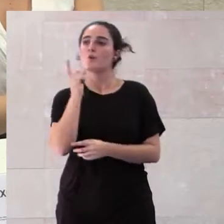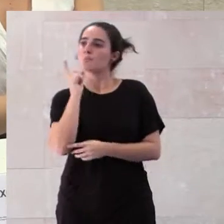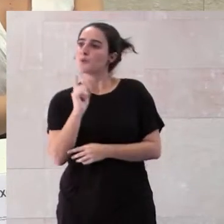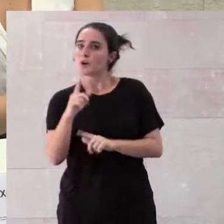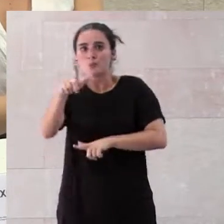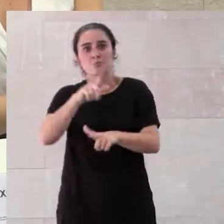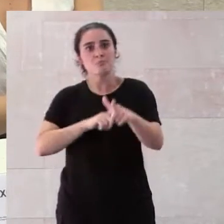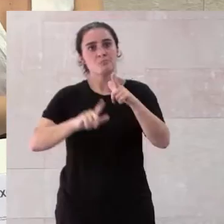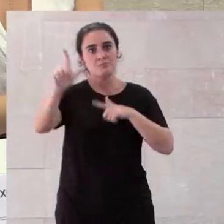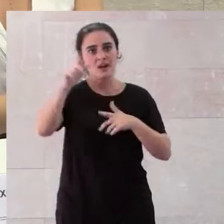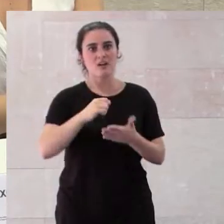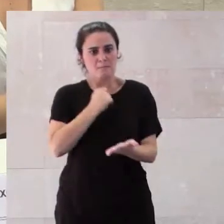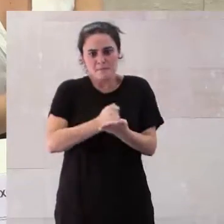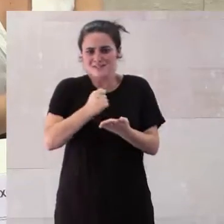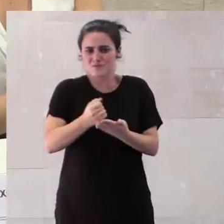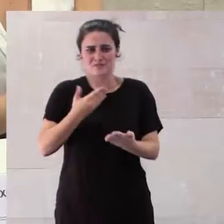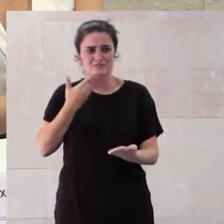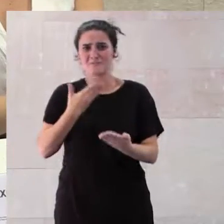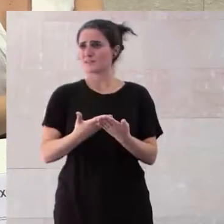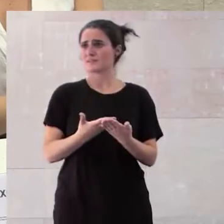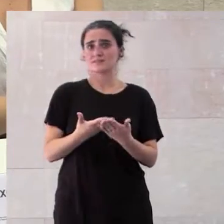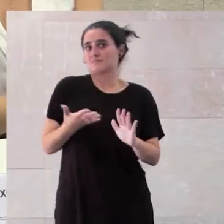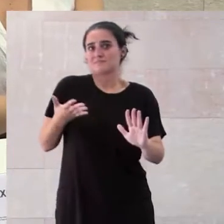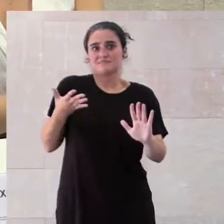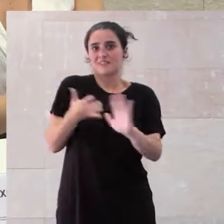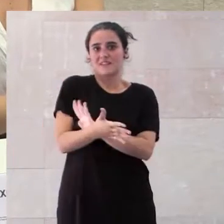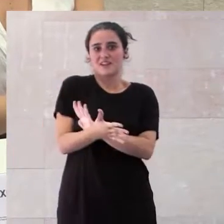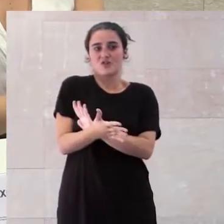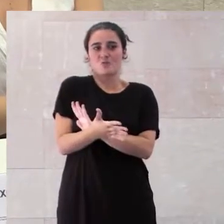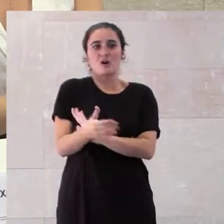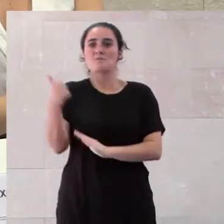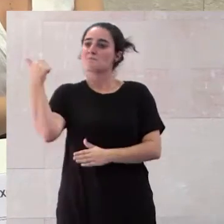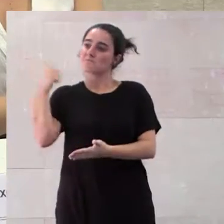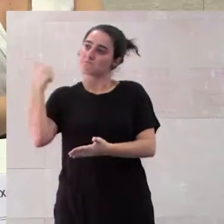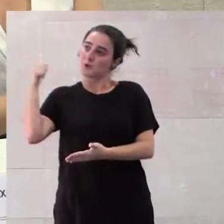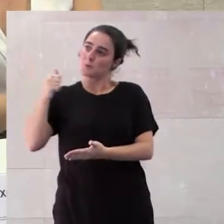de viaje, pedir el pasaporte significaba pedir permiso al marido.